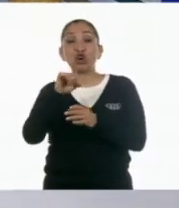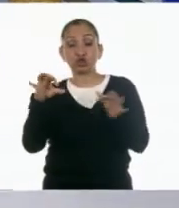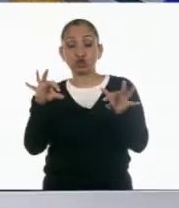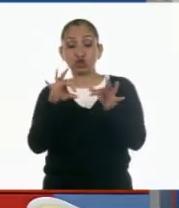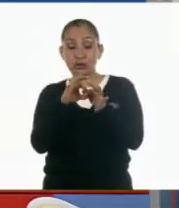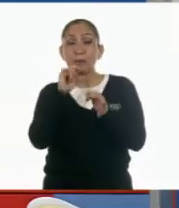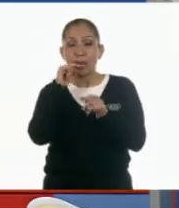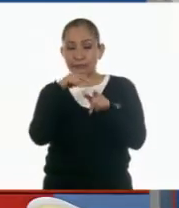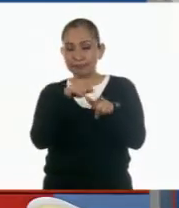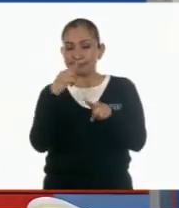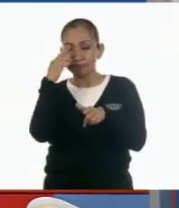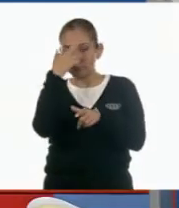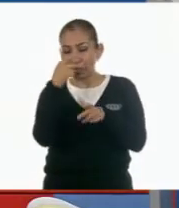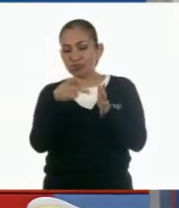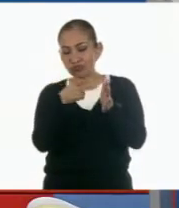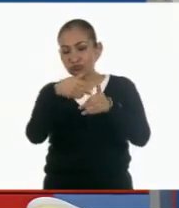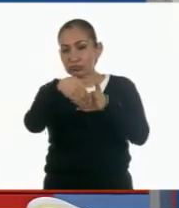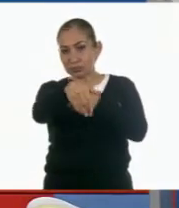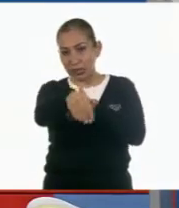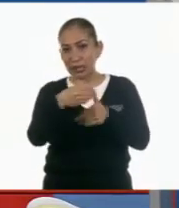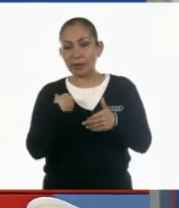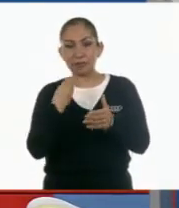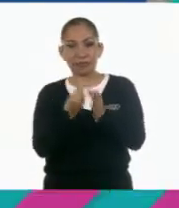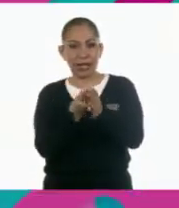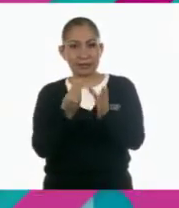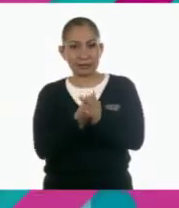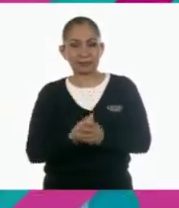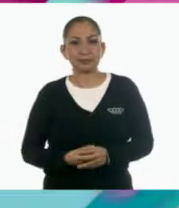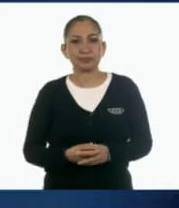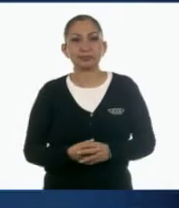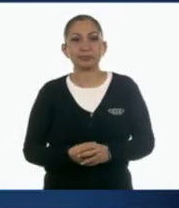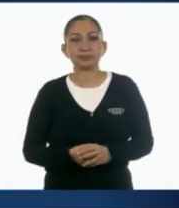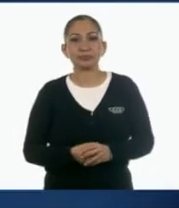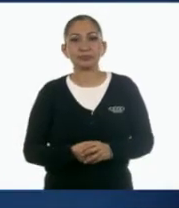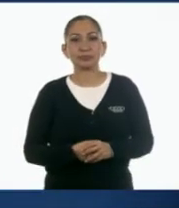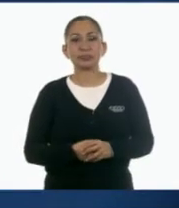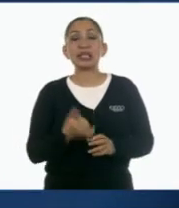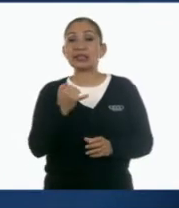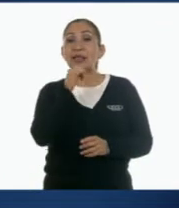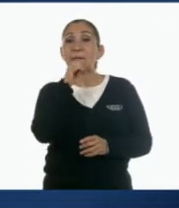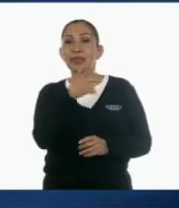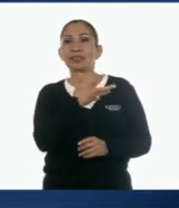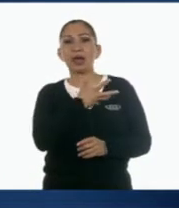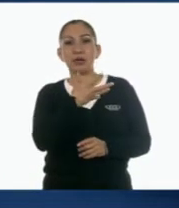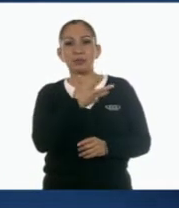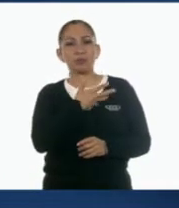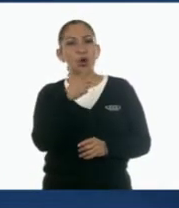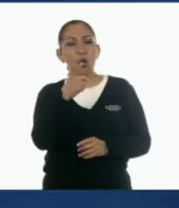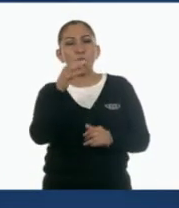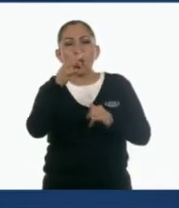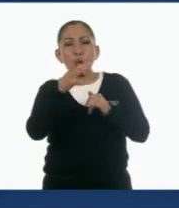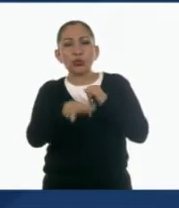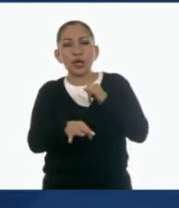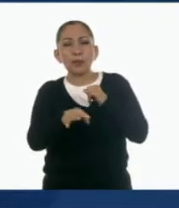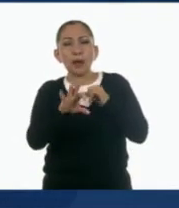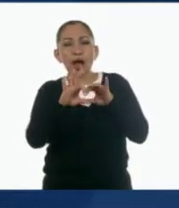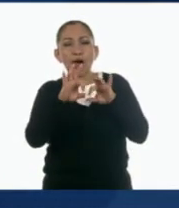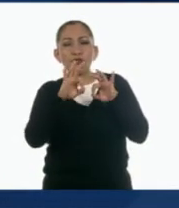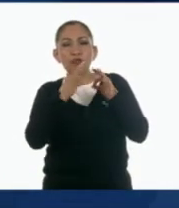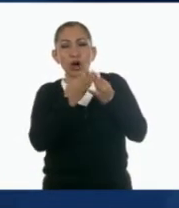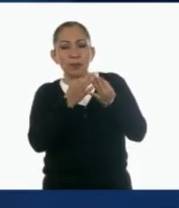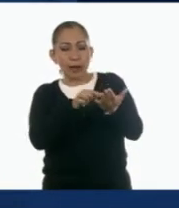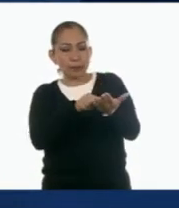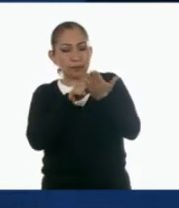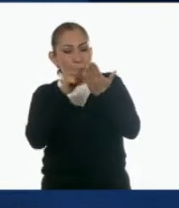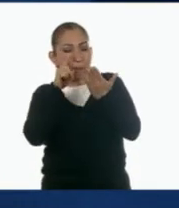nos vamos a seguir revisando a lo largo de estas sesiones. Y también tenemos la última forma que nos